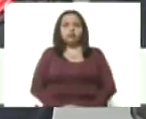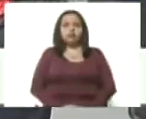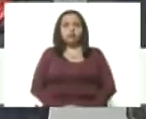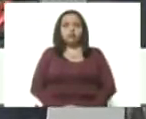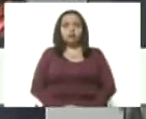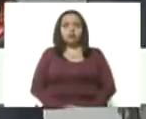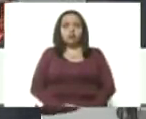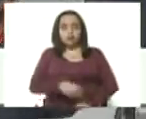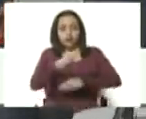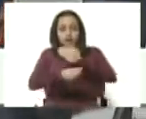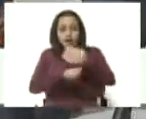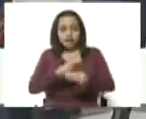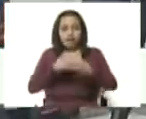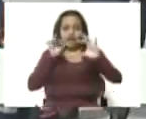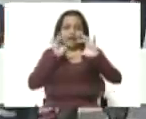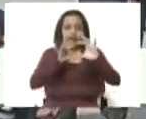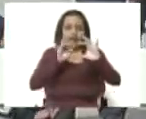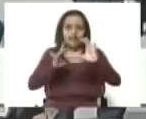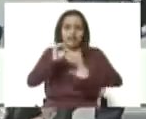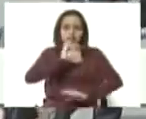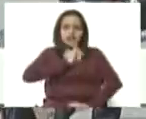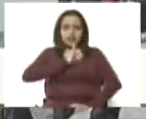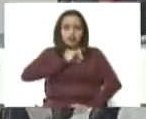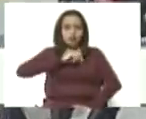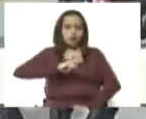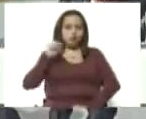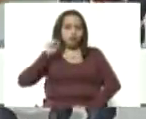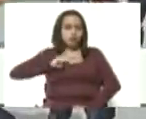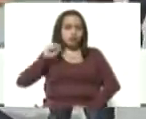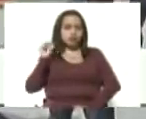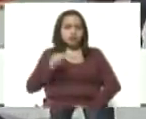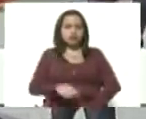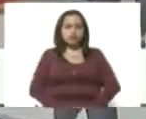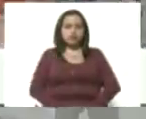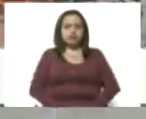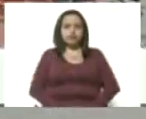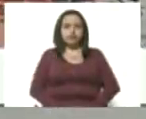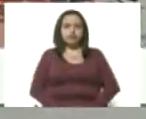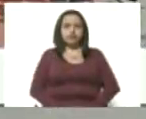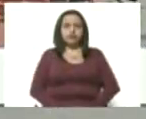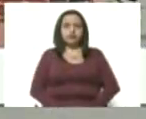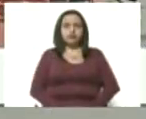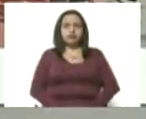La creación del carné único de identificación policial.